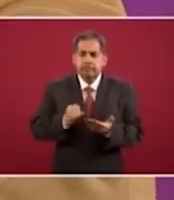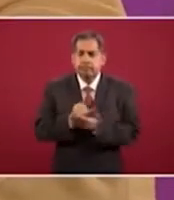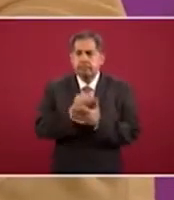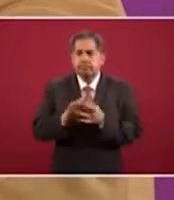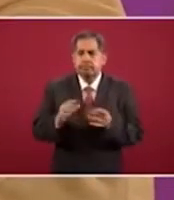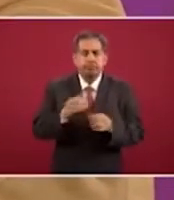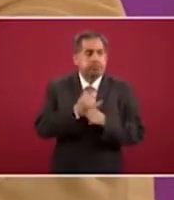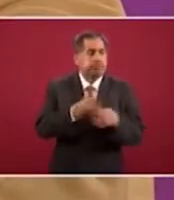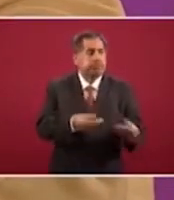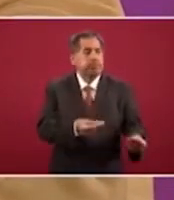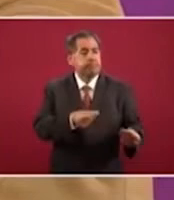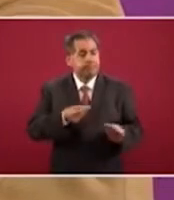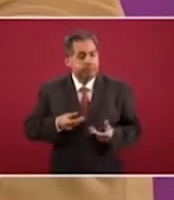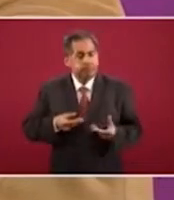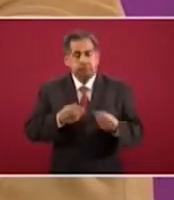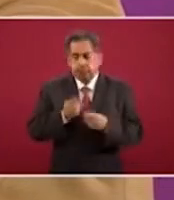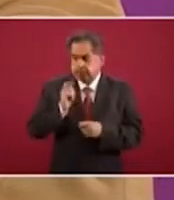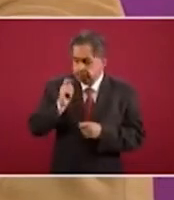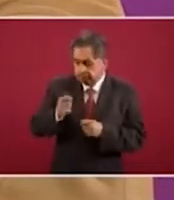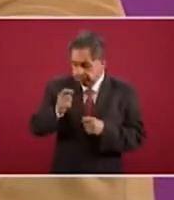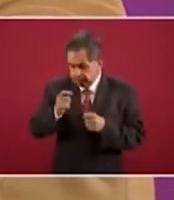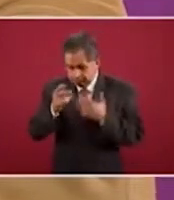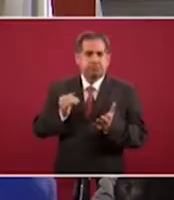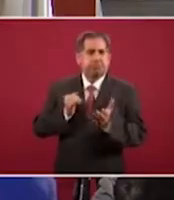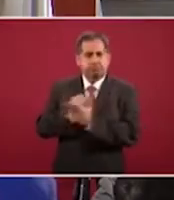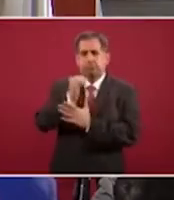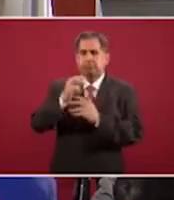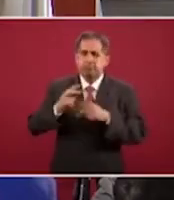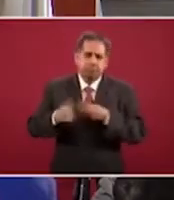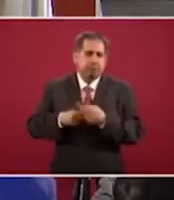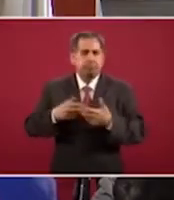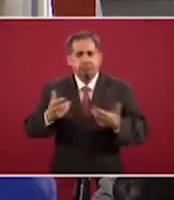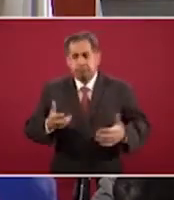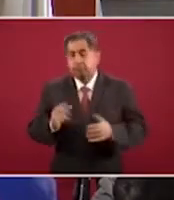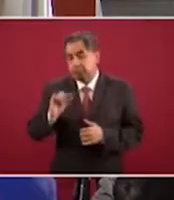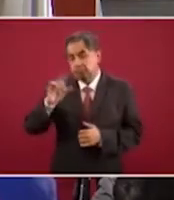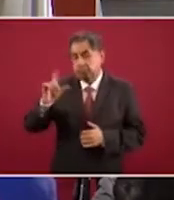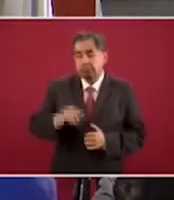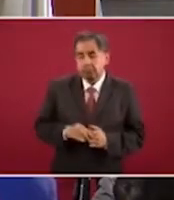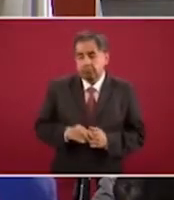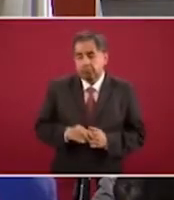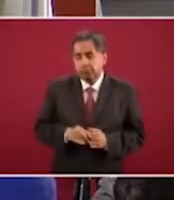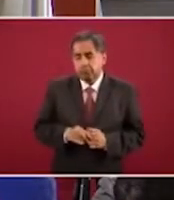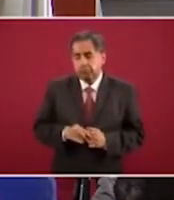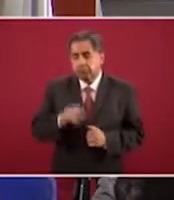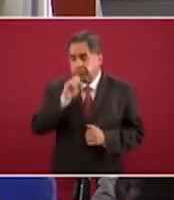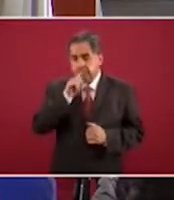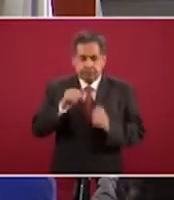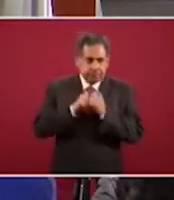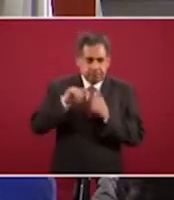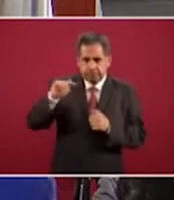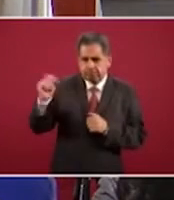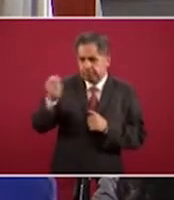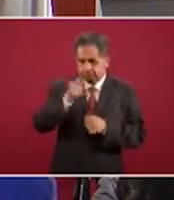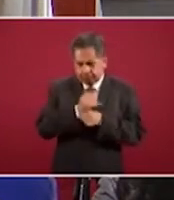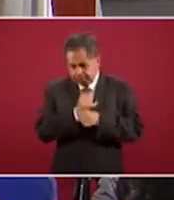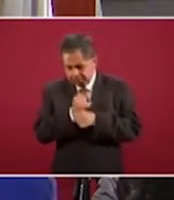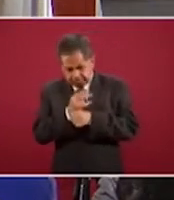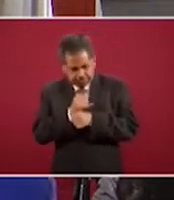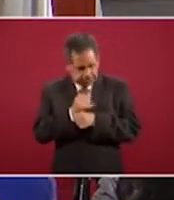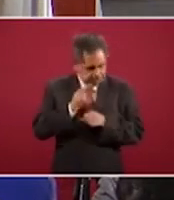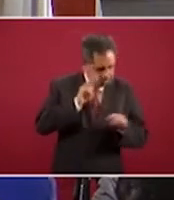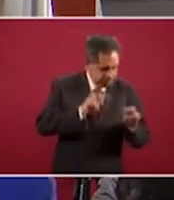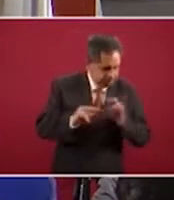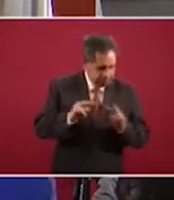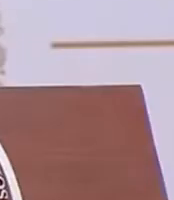Secretaría de Medio Ambiente y Recursos Naturales, en un audio filtrado este miércoles donde se comunicaba a través de videollamada con su equipo de trabajo. El